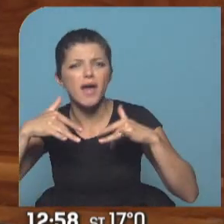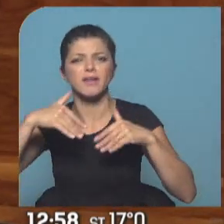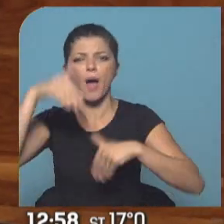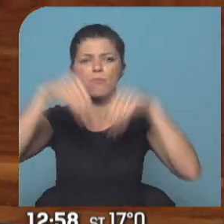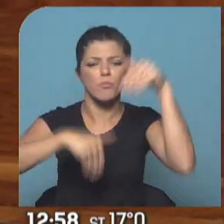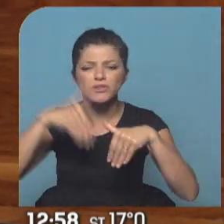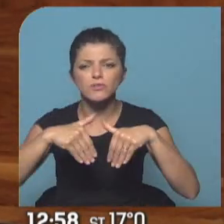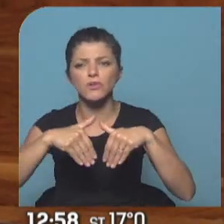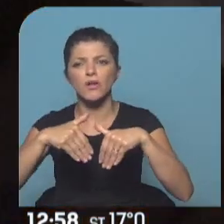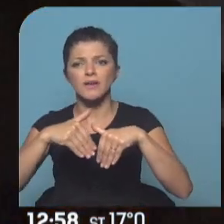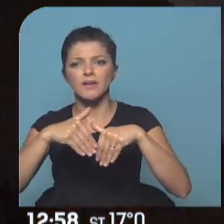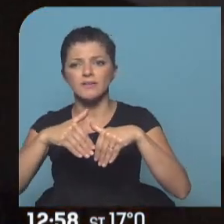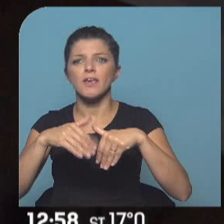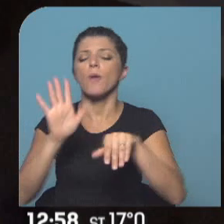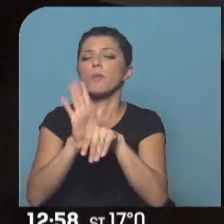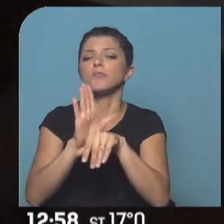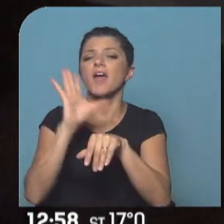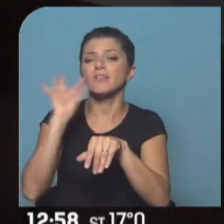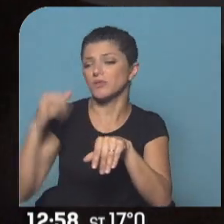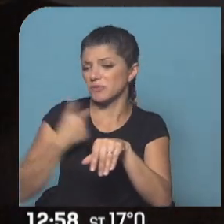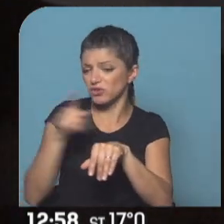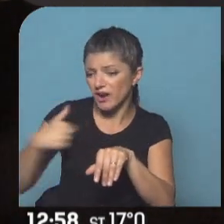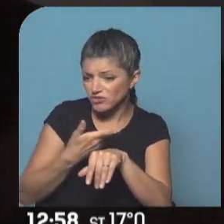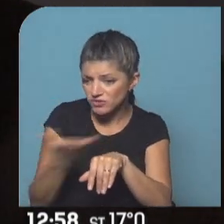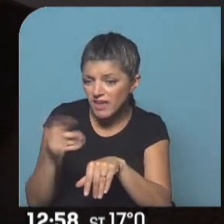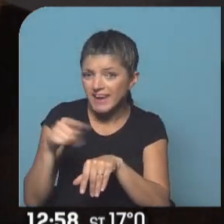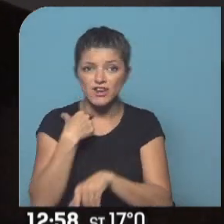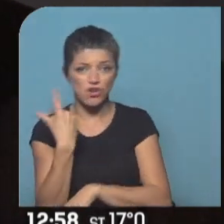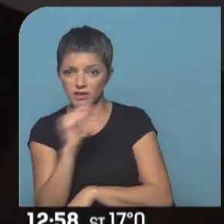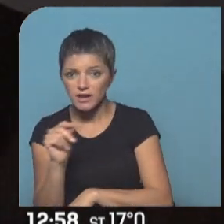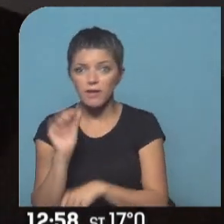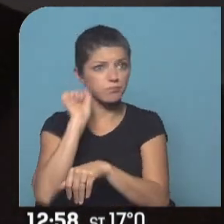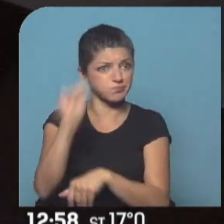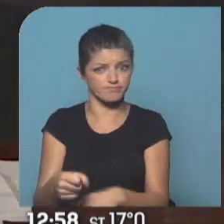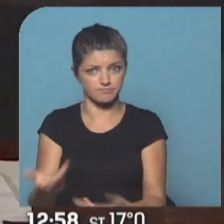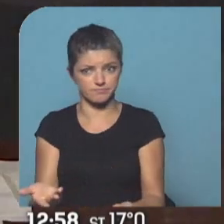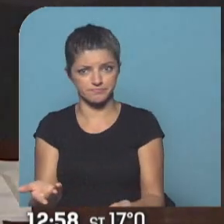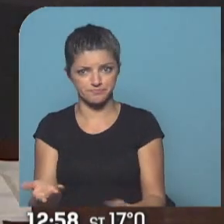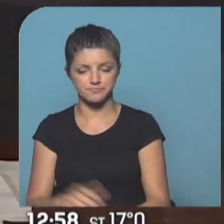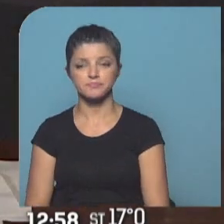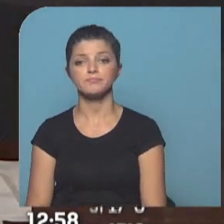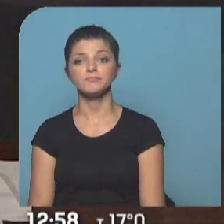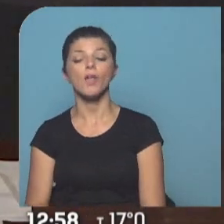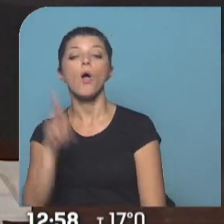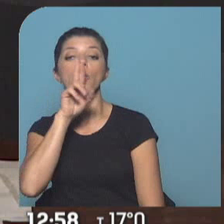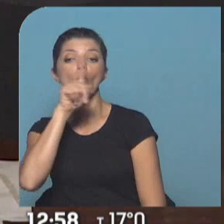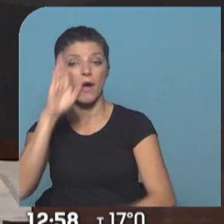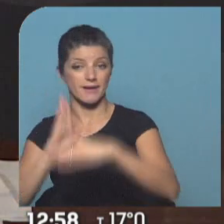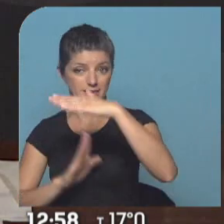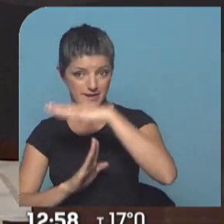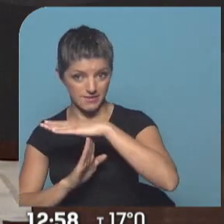deja atrás a la mitad del pueblo de Cataluña que no acuerda con la independencia. La líder de Barcelona en